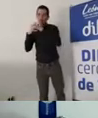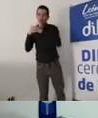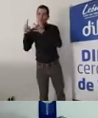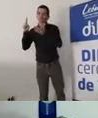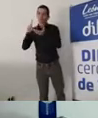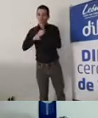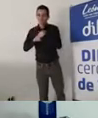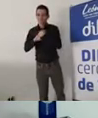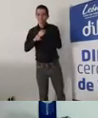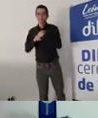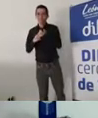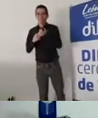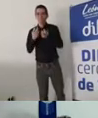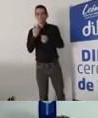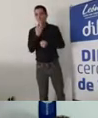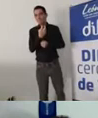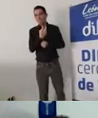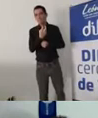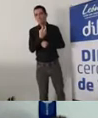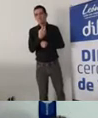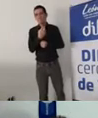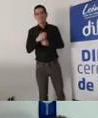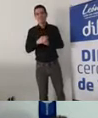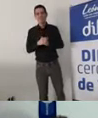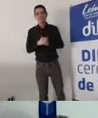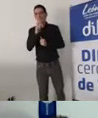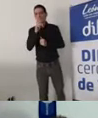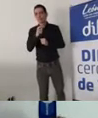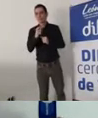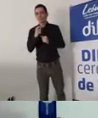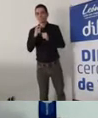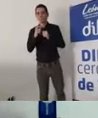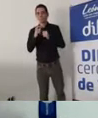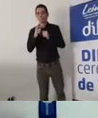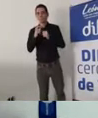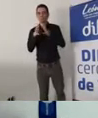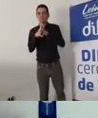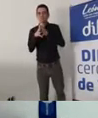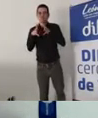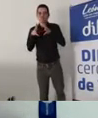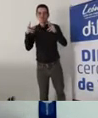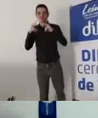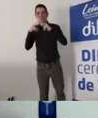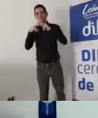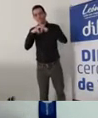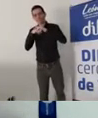además representa una oleada de violencia y un montón de dolor y de tristeza y de muertes y de masacres a